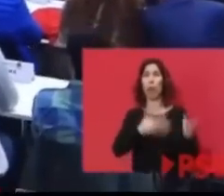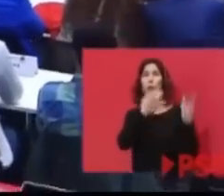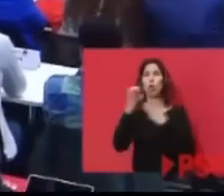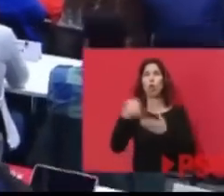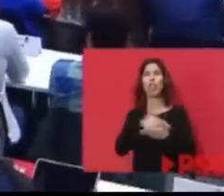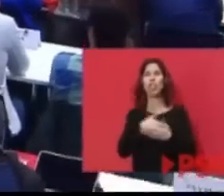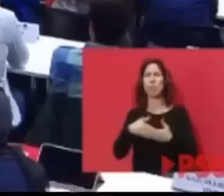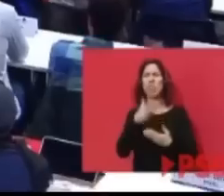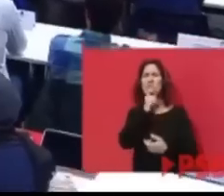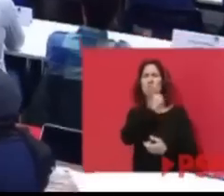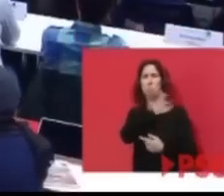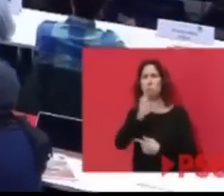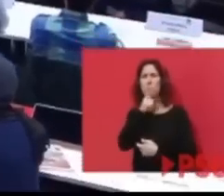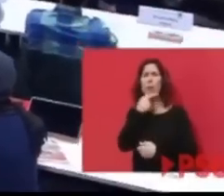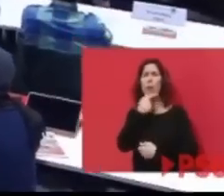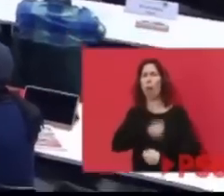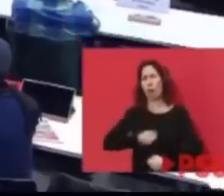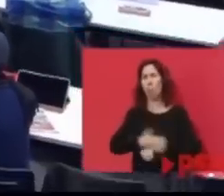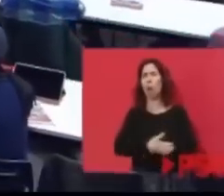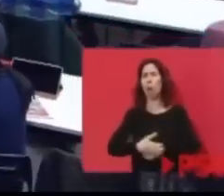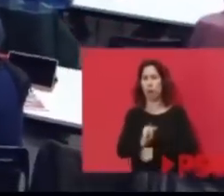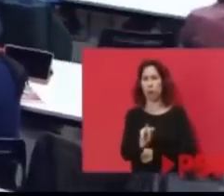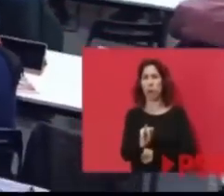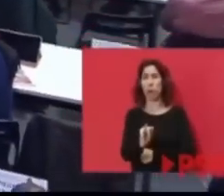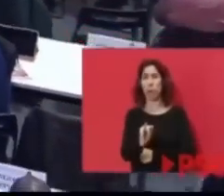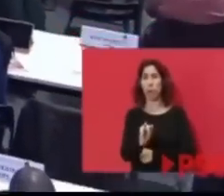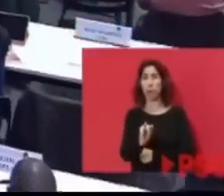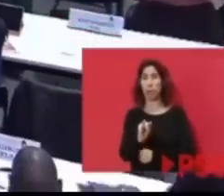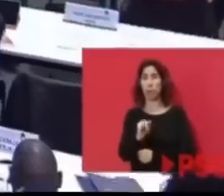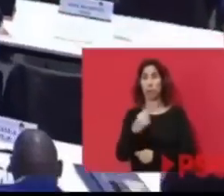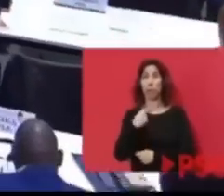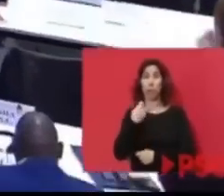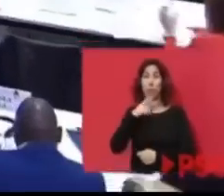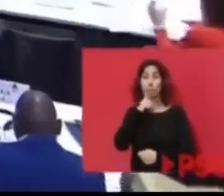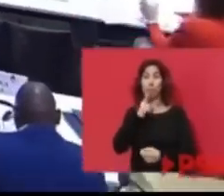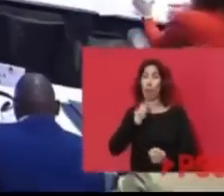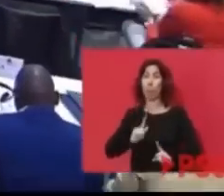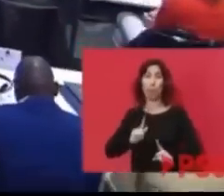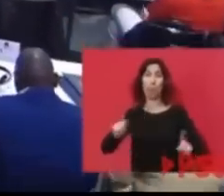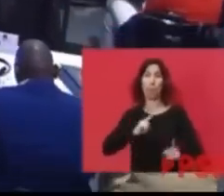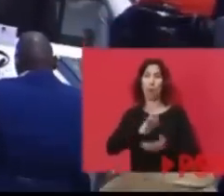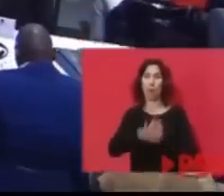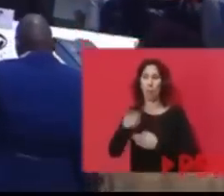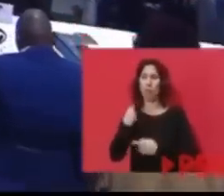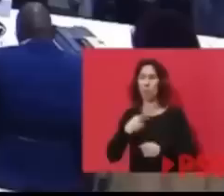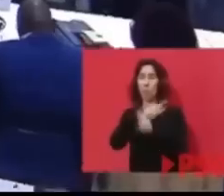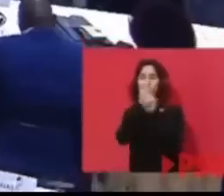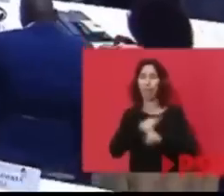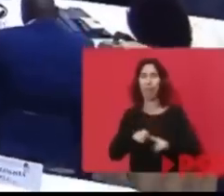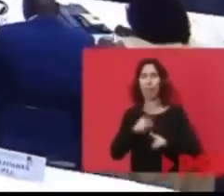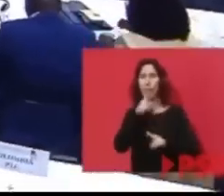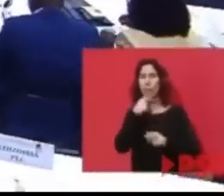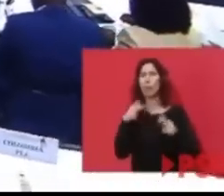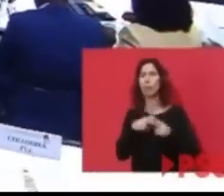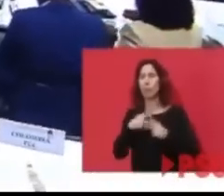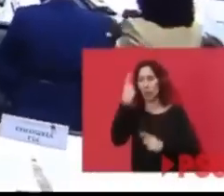ya la Guardia Civil por su posible vinculación a las operaciones del Tito Berni y del general de la Guardia Civil retirado Espinosa, más conocido de la trama